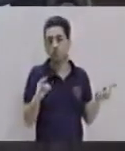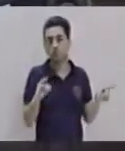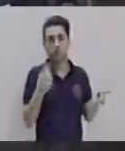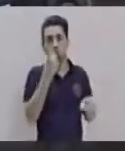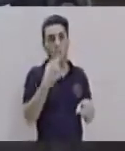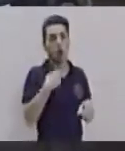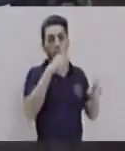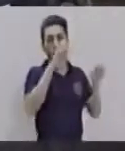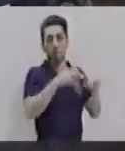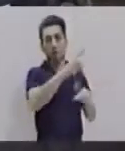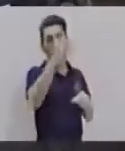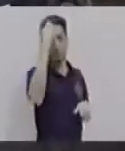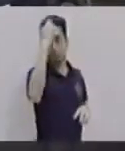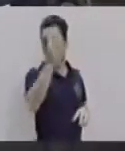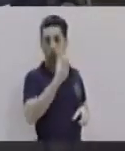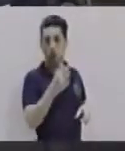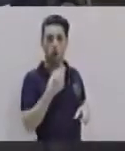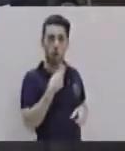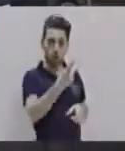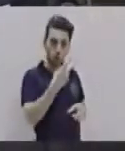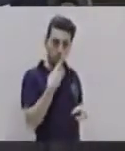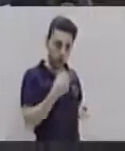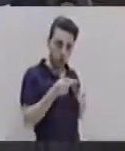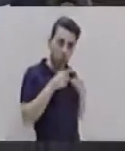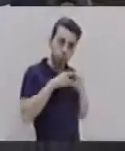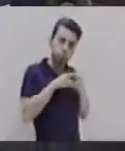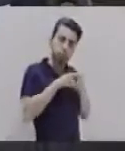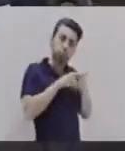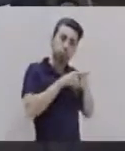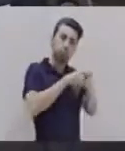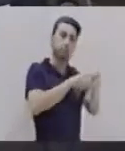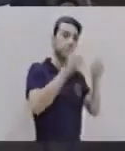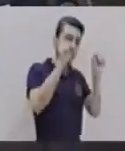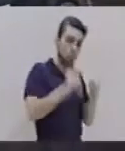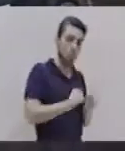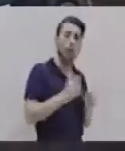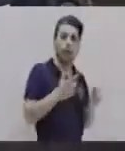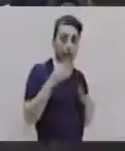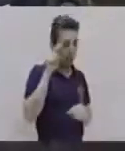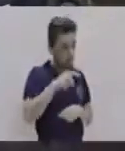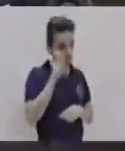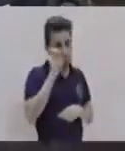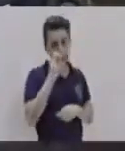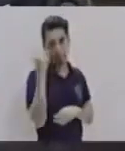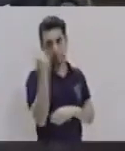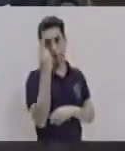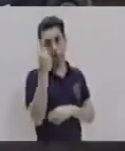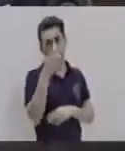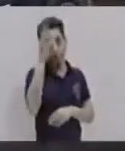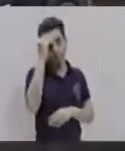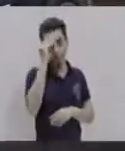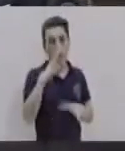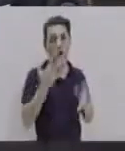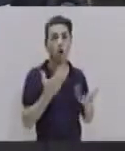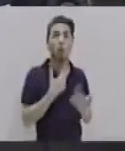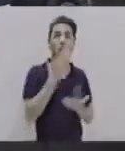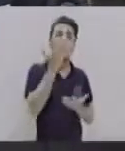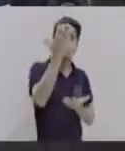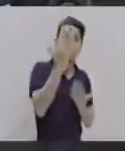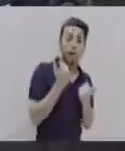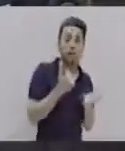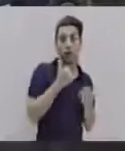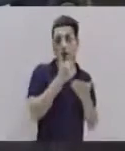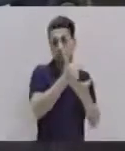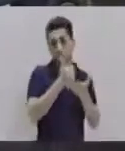no es solo el profesional, implica que la persona quiera ir por eso es tan importante aprender a pedir ayuda.